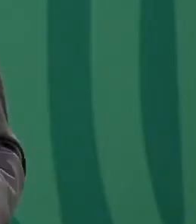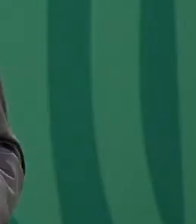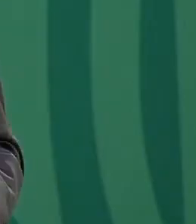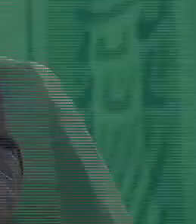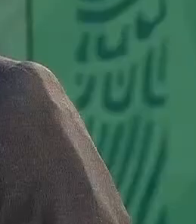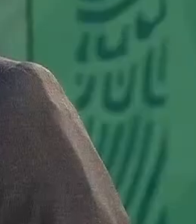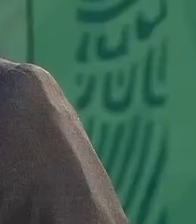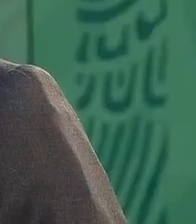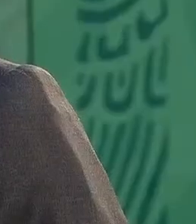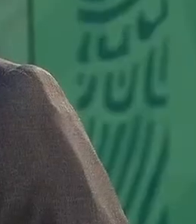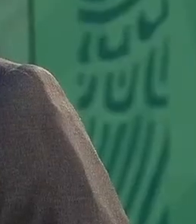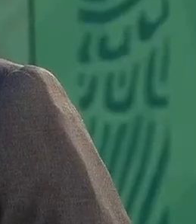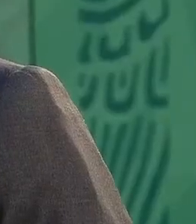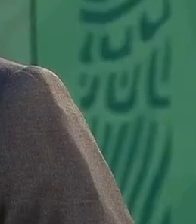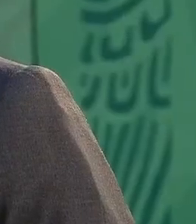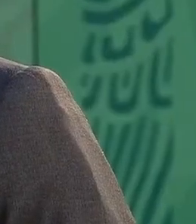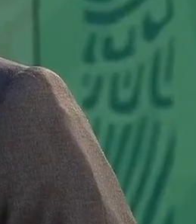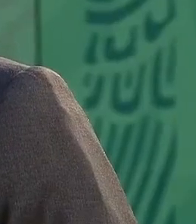quisieron